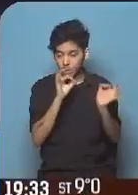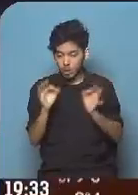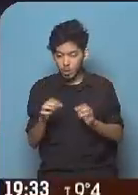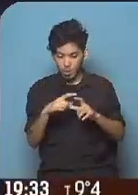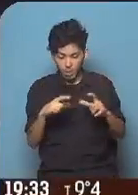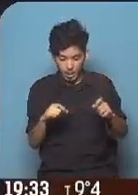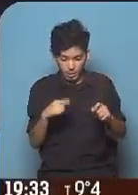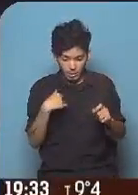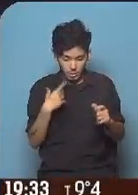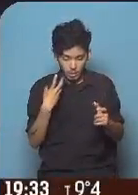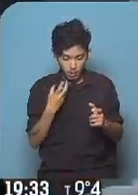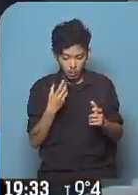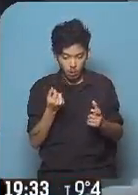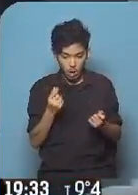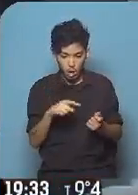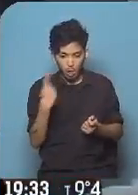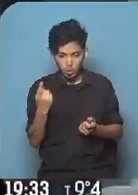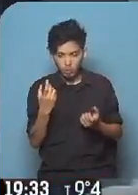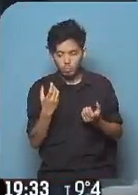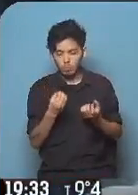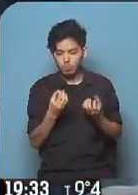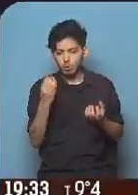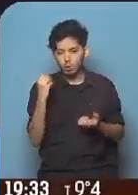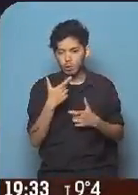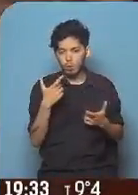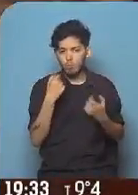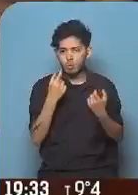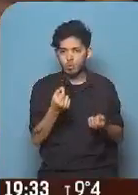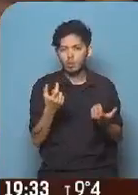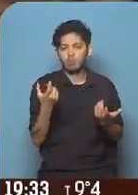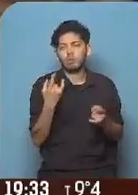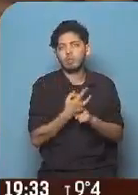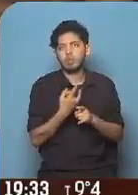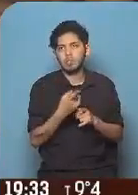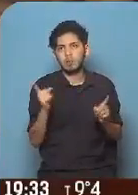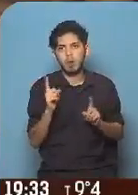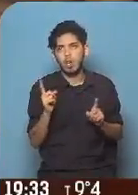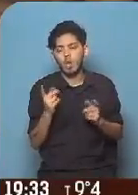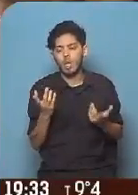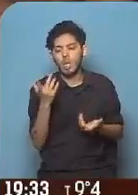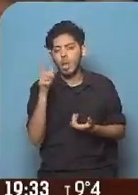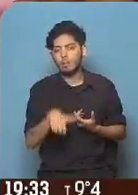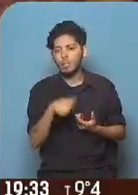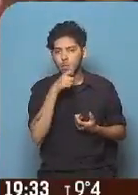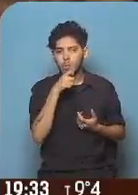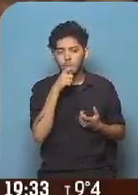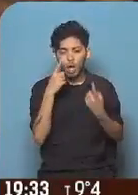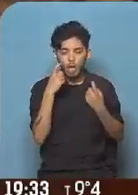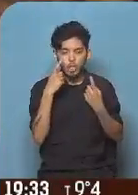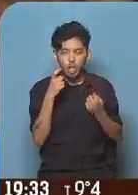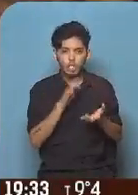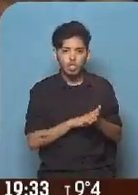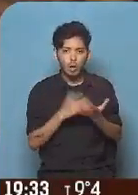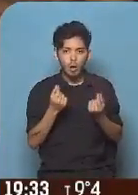hay otro. Y no siempre la gente se queja después de eso. Claro, porque no siempre la gente lleva el control